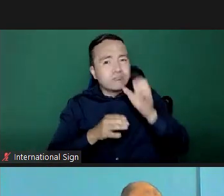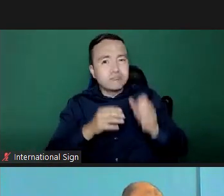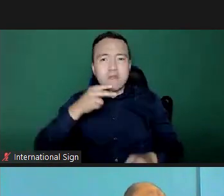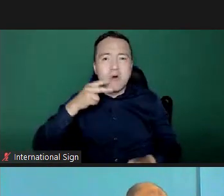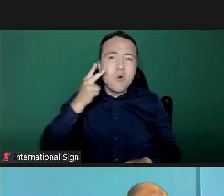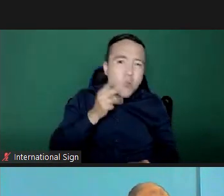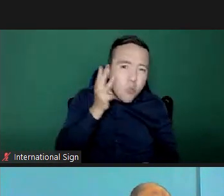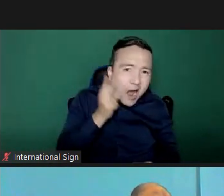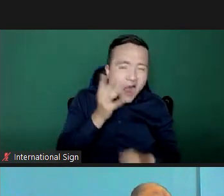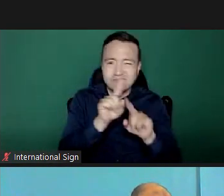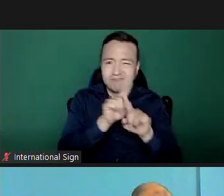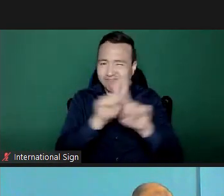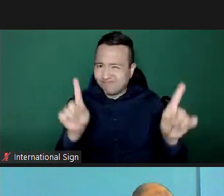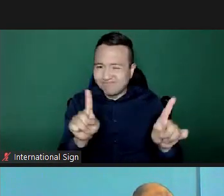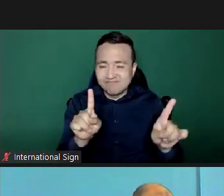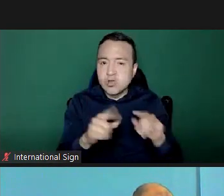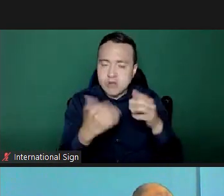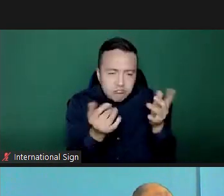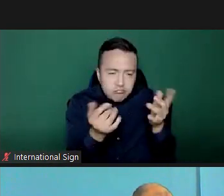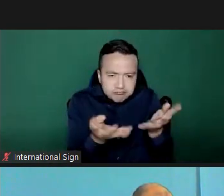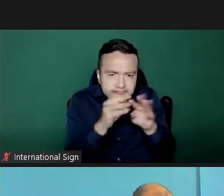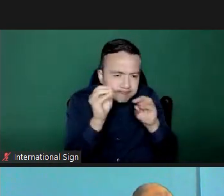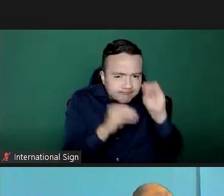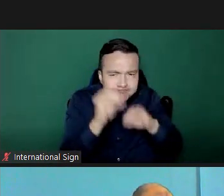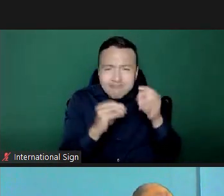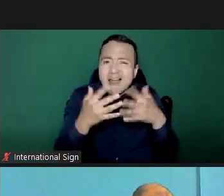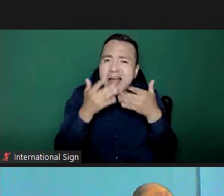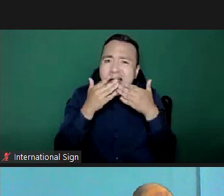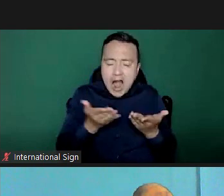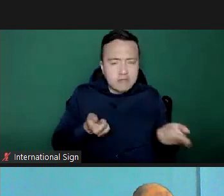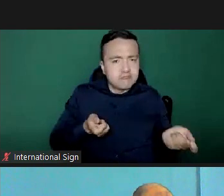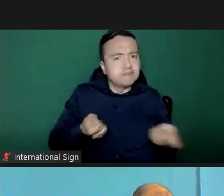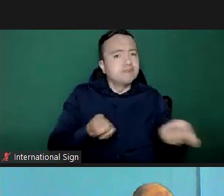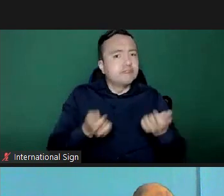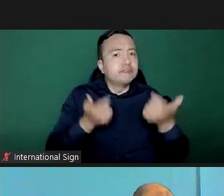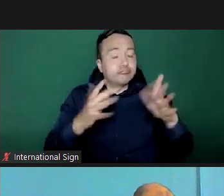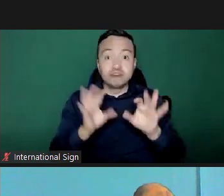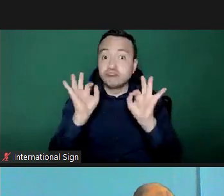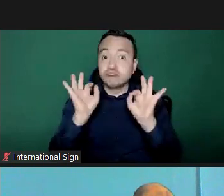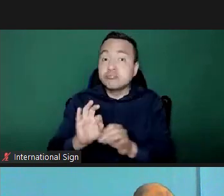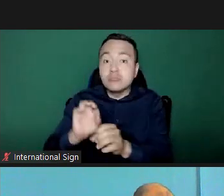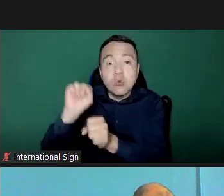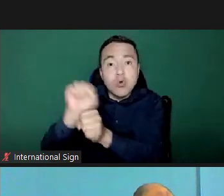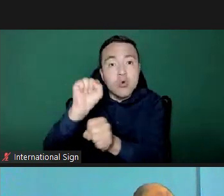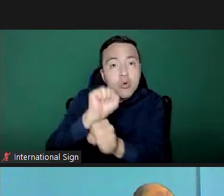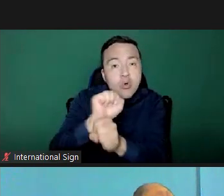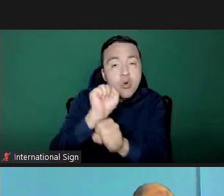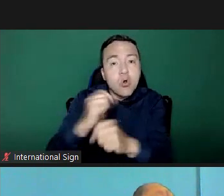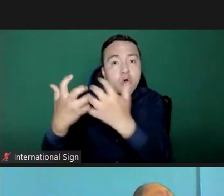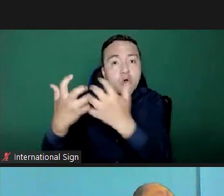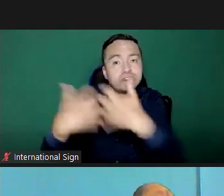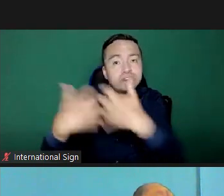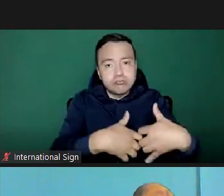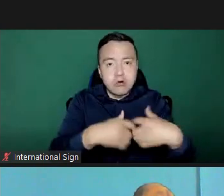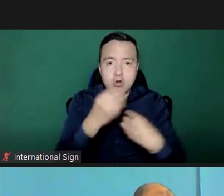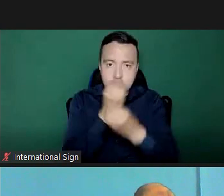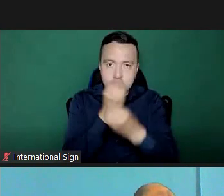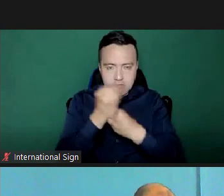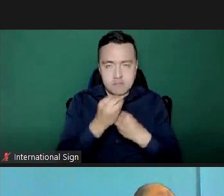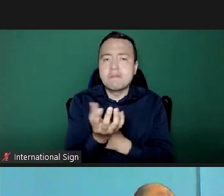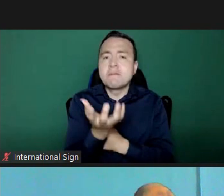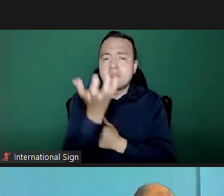un grupo de trabajo con la industria de alimentos. Ahí hay normas para